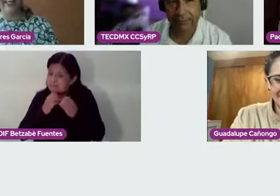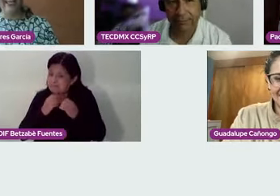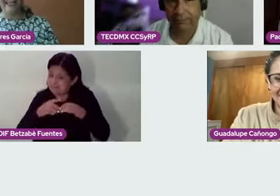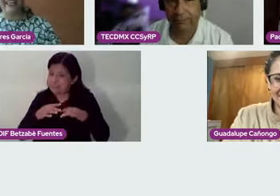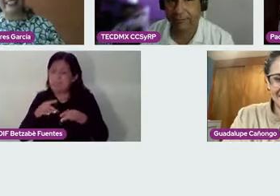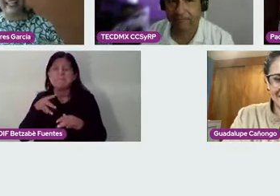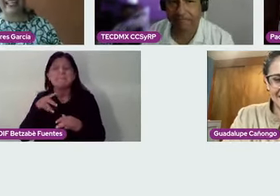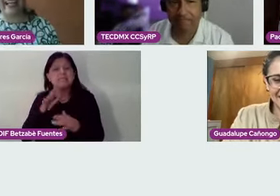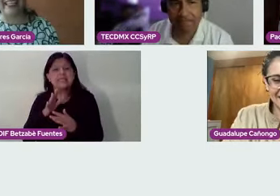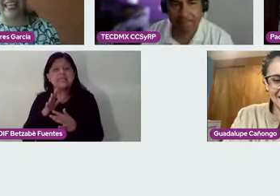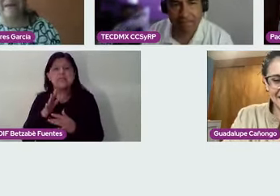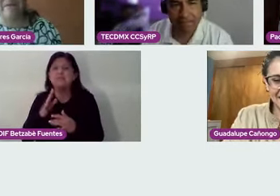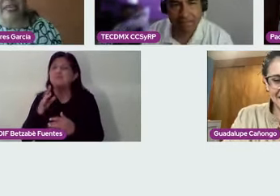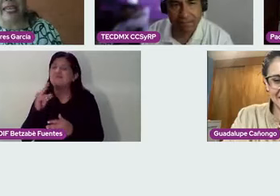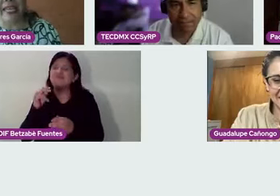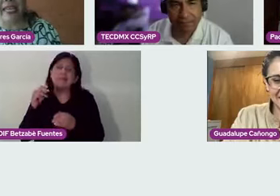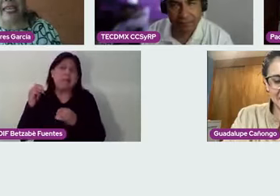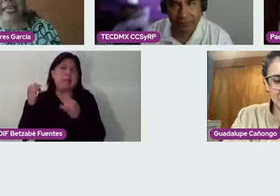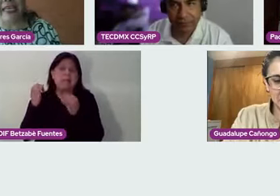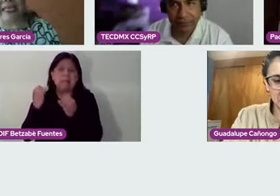inicio en esta tarde,